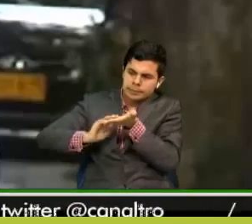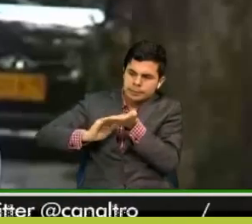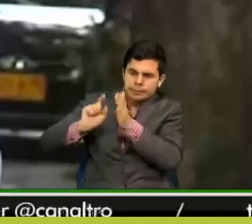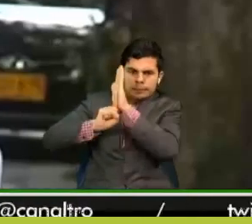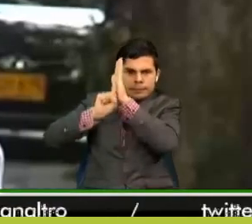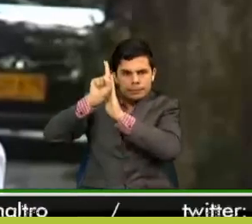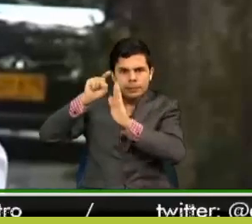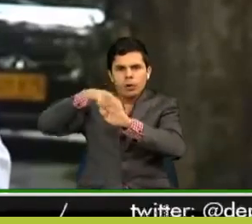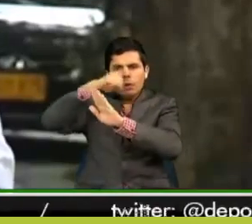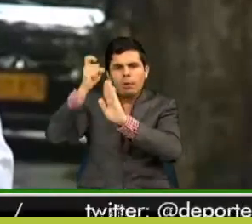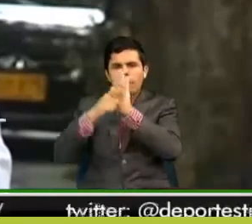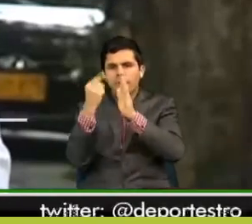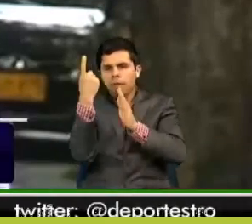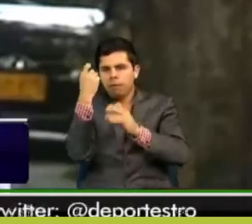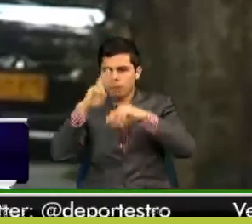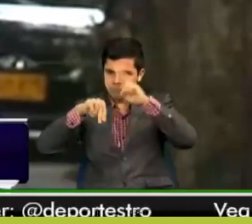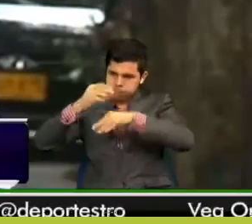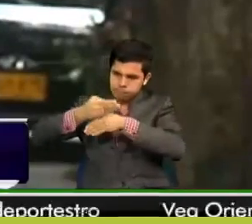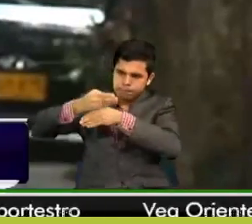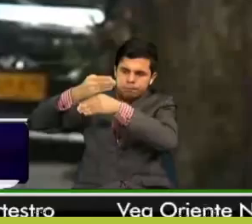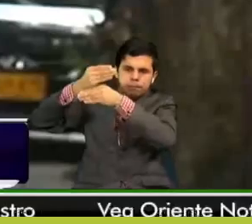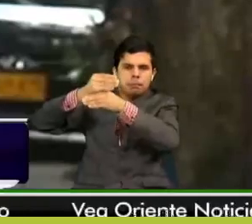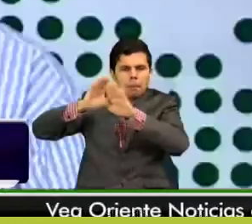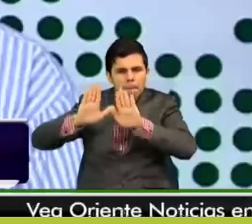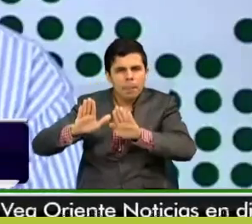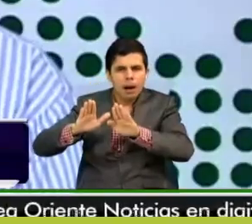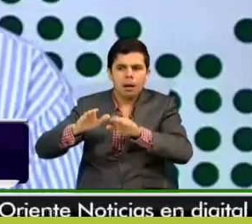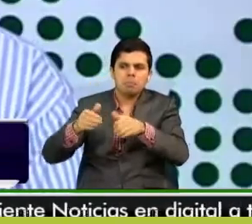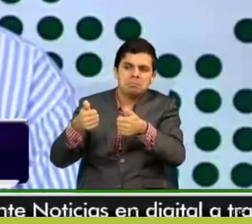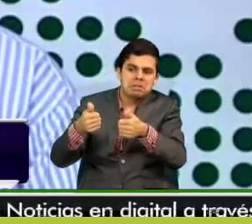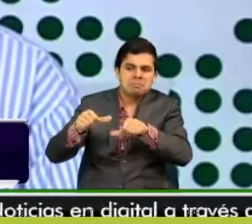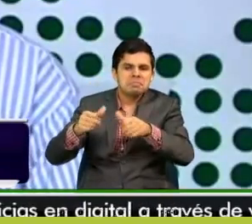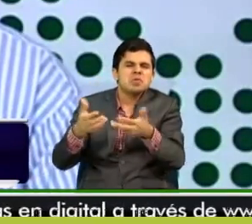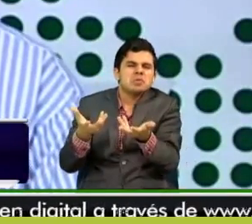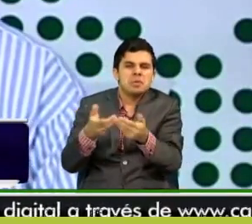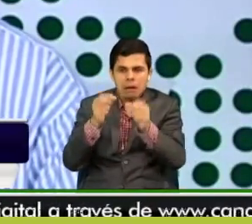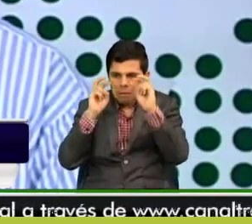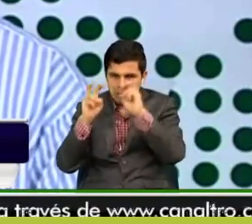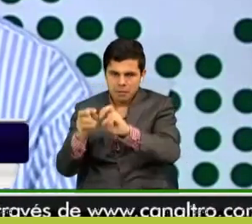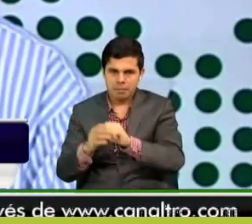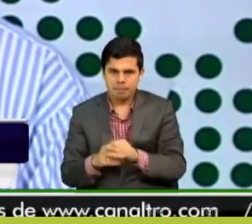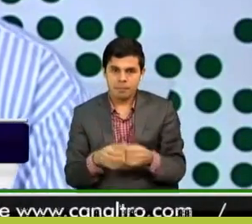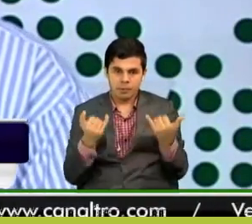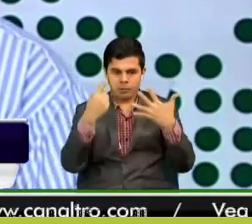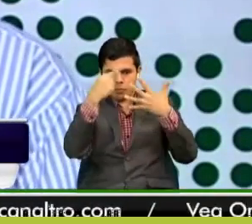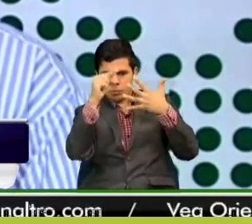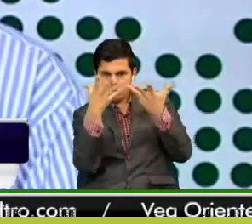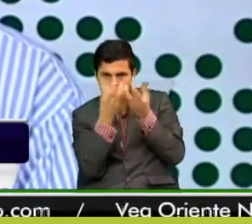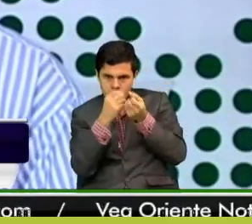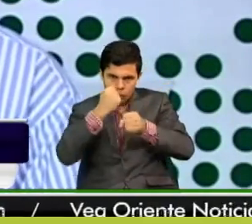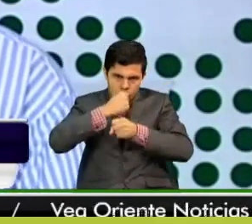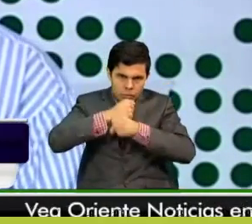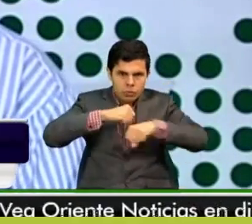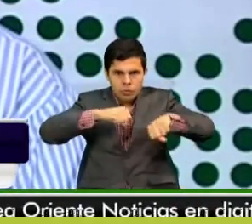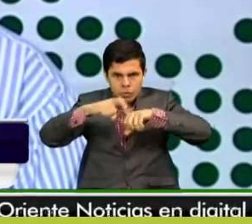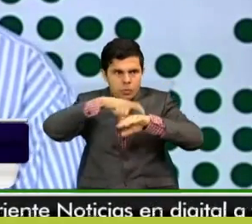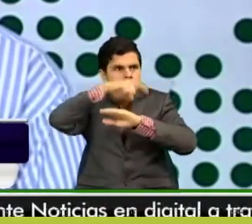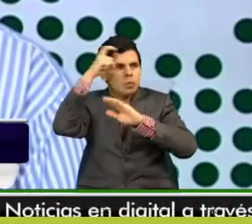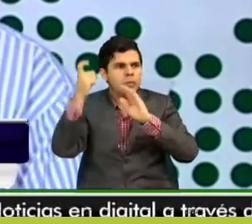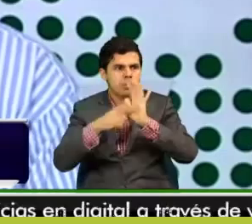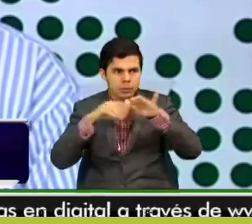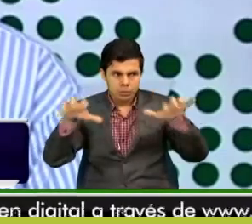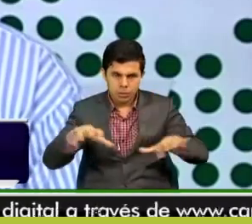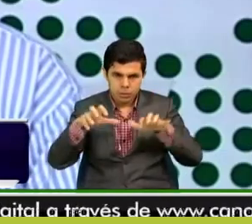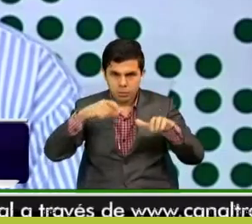hasta el momento lleva la reconstrucción de este municipio. Entonces, en este momento tenemos varios frentes de obra y adicionalmente el Fondo de